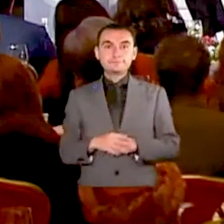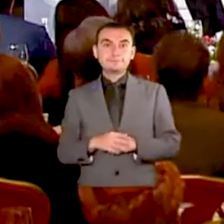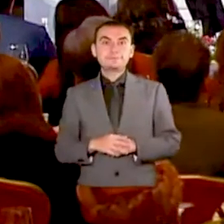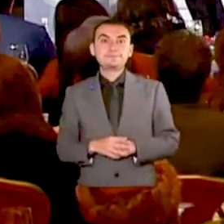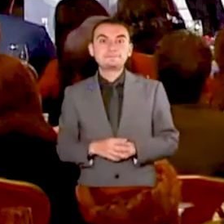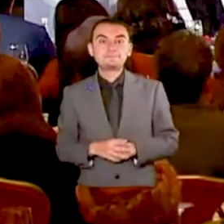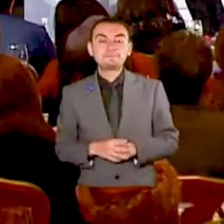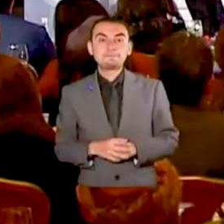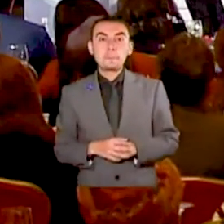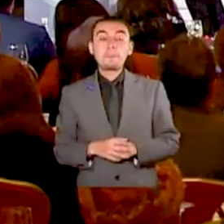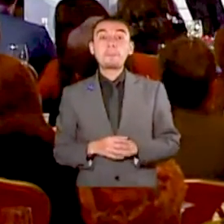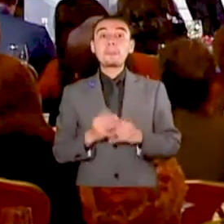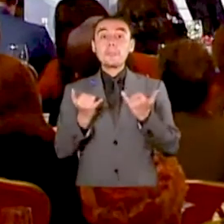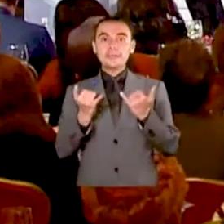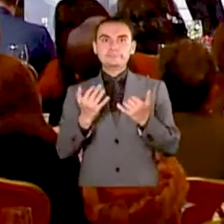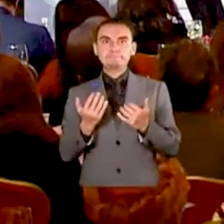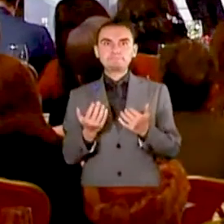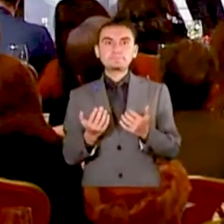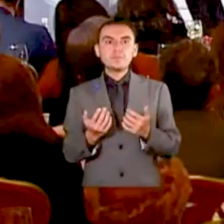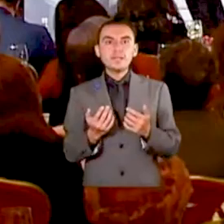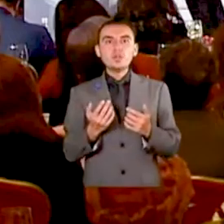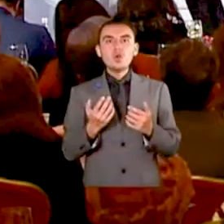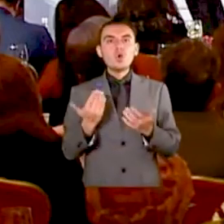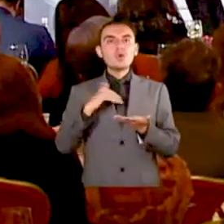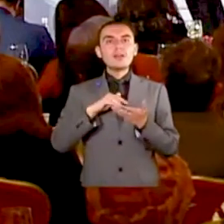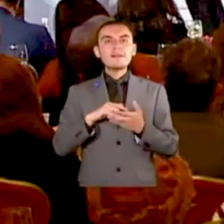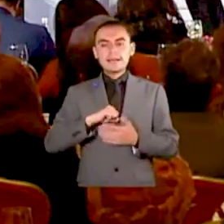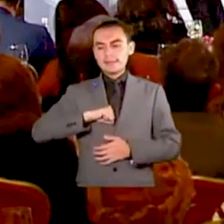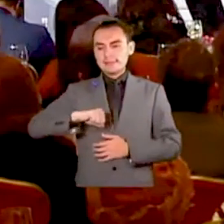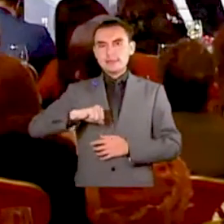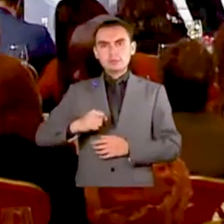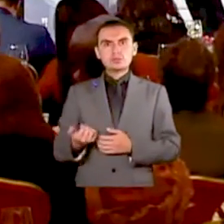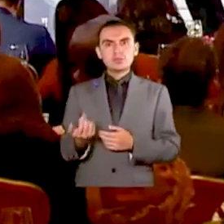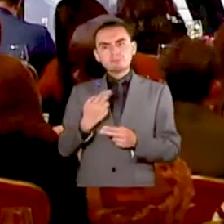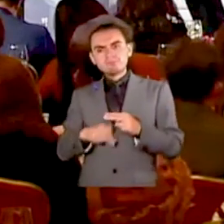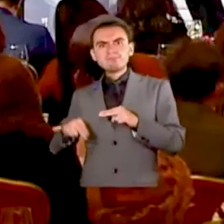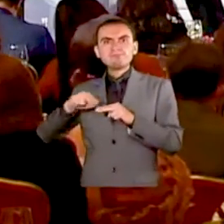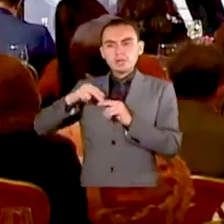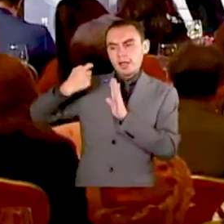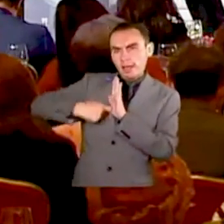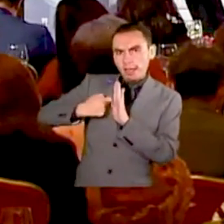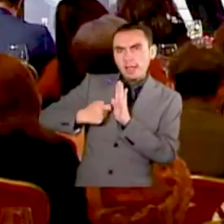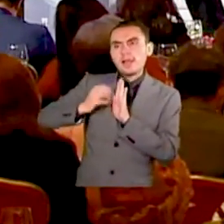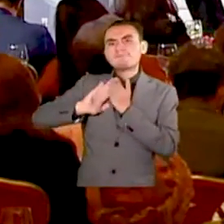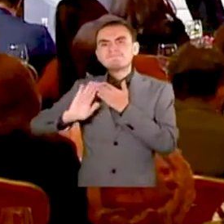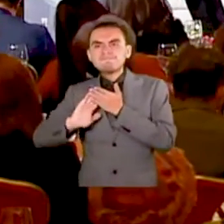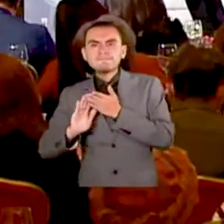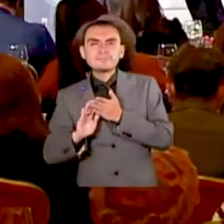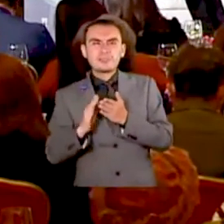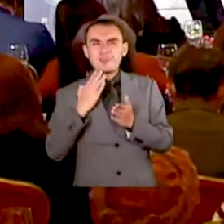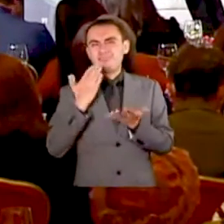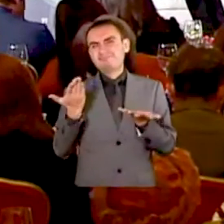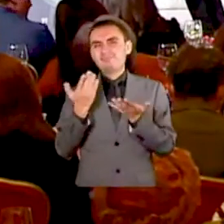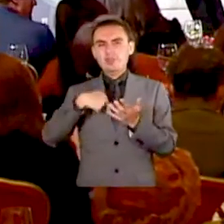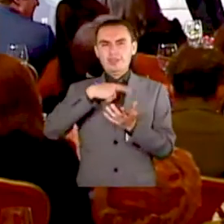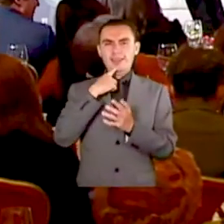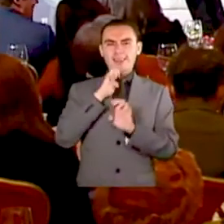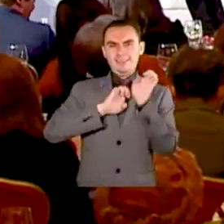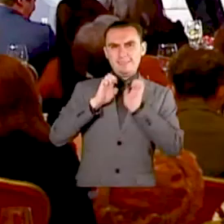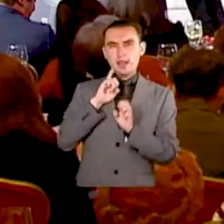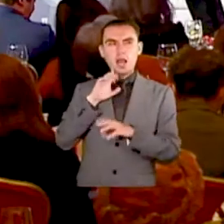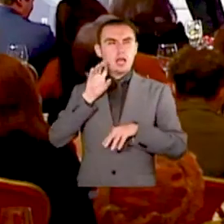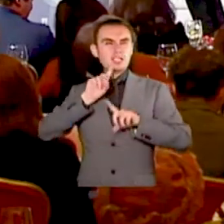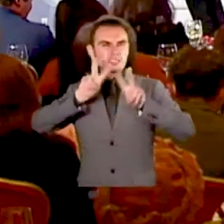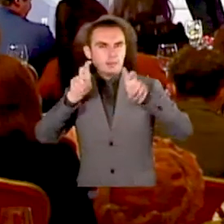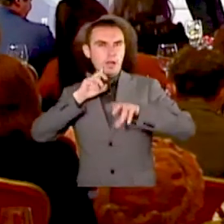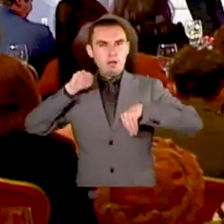los escenarios de mitigación y restitución de derechos, que tienen mucho que ver con evitar pues, todo el tema de